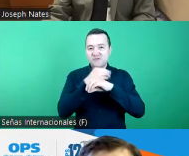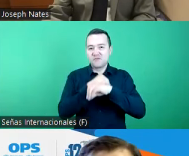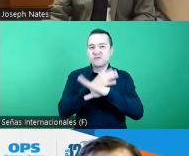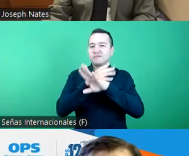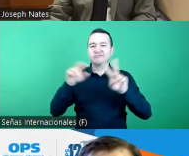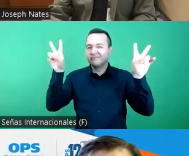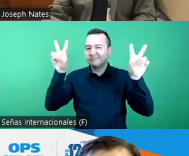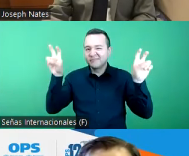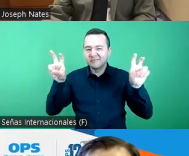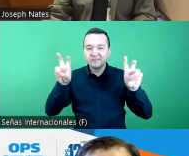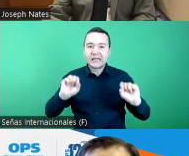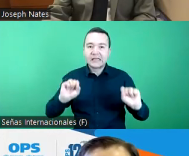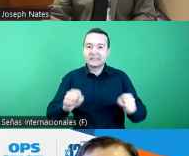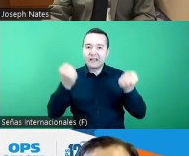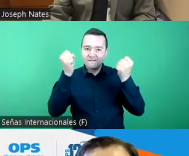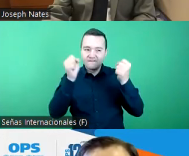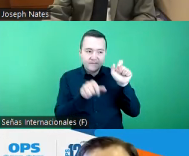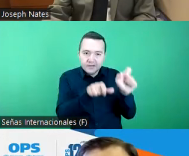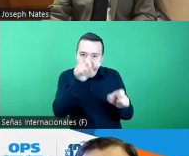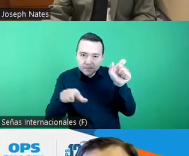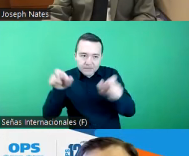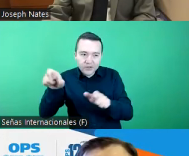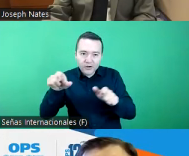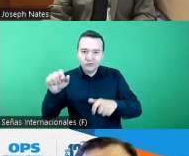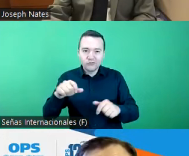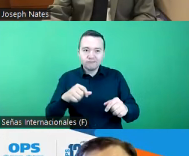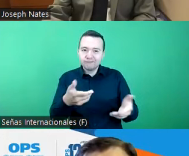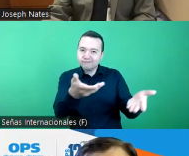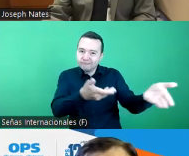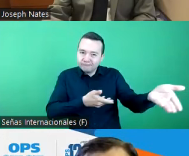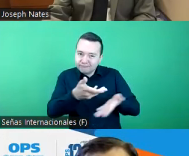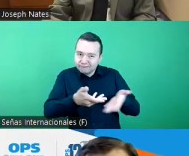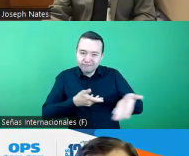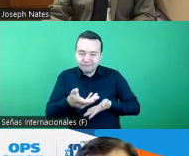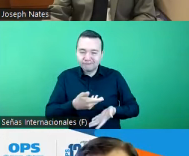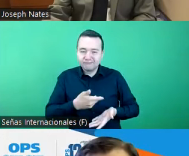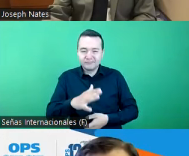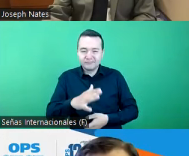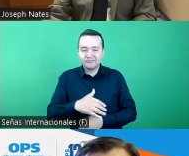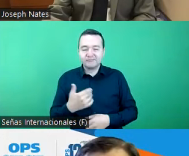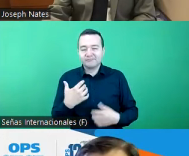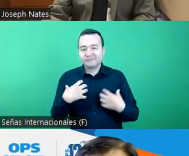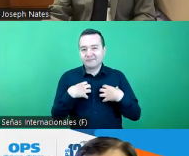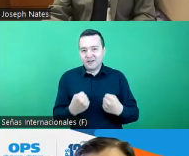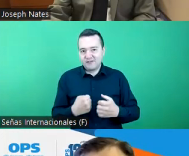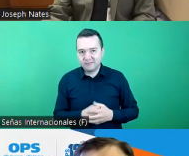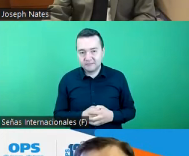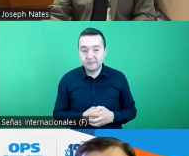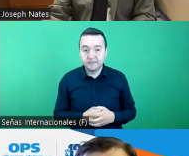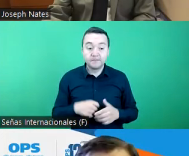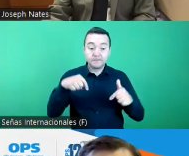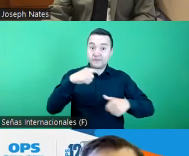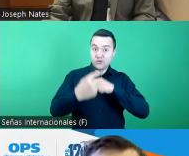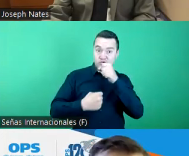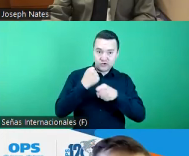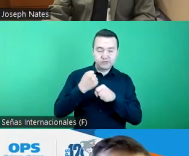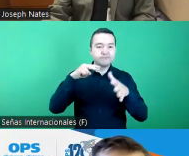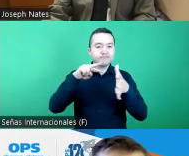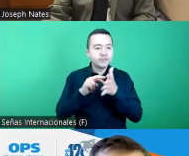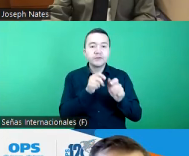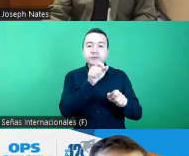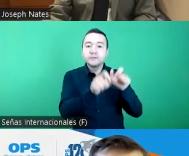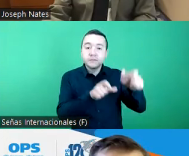paciente, que este año se centra en dar voz a los pacientes y a las familiares